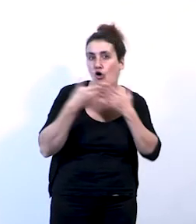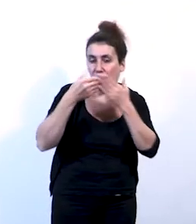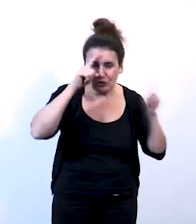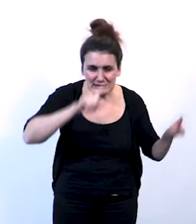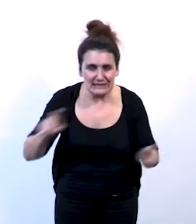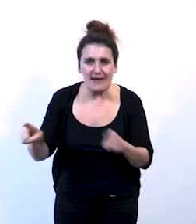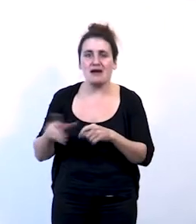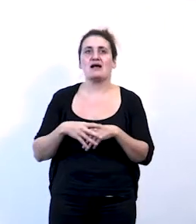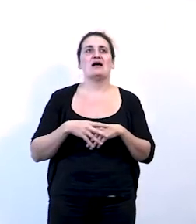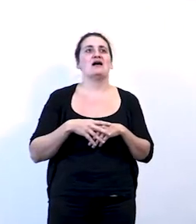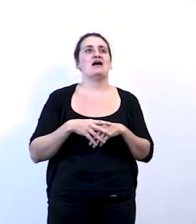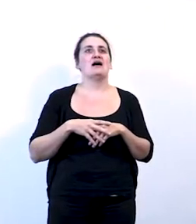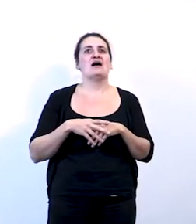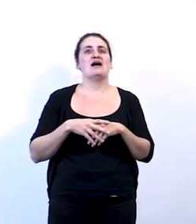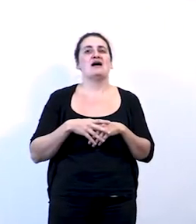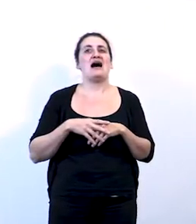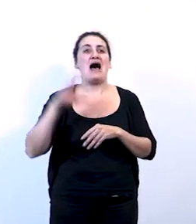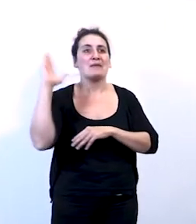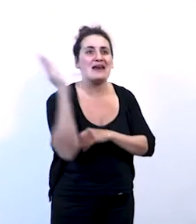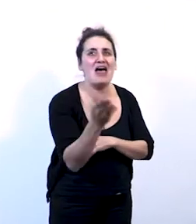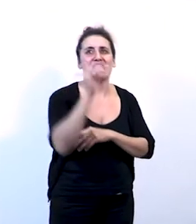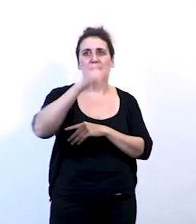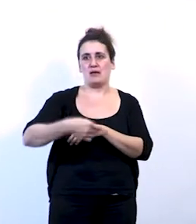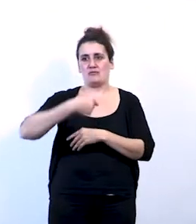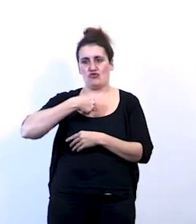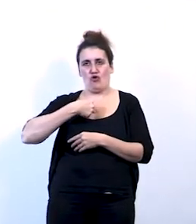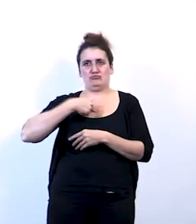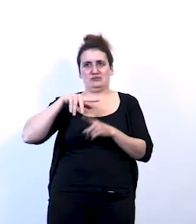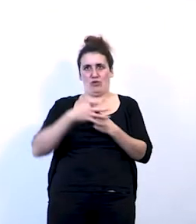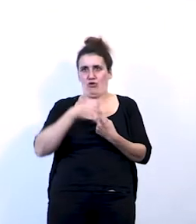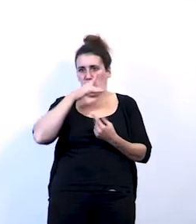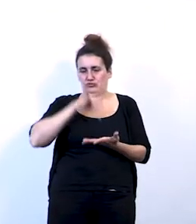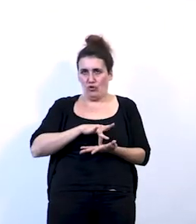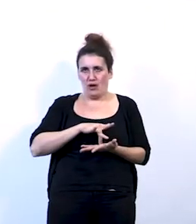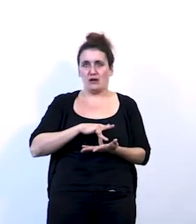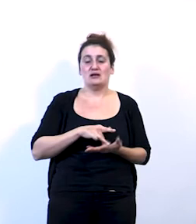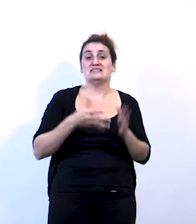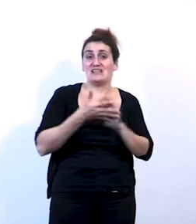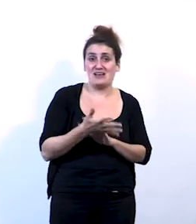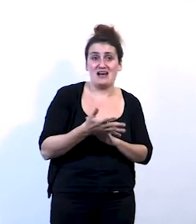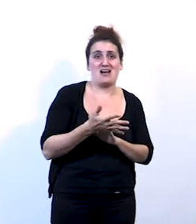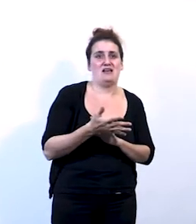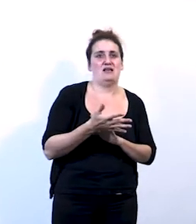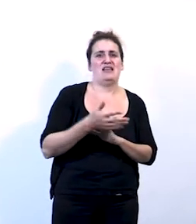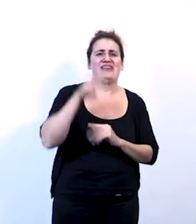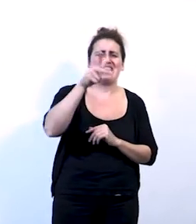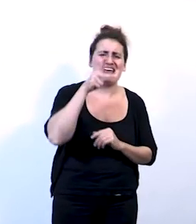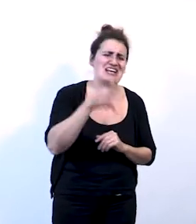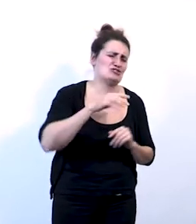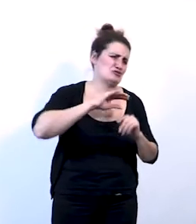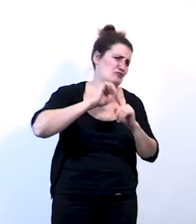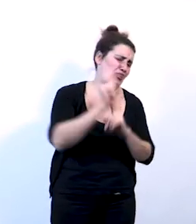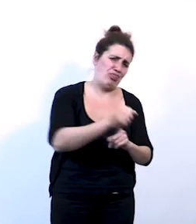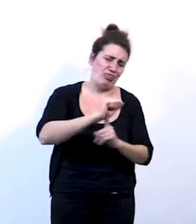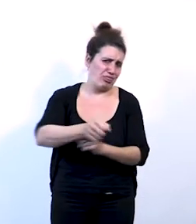que amenaza lo que está pasando también en mi lugar. Quiero decir, cuando pasan tantas violaciones de derechos al